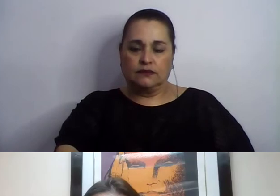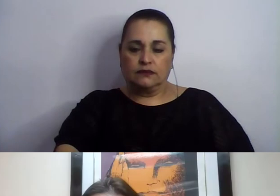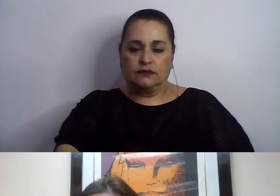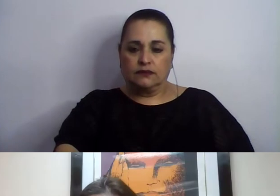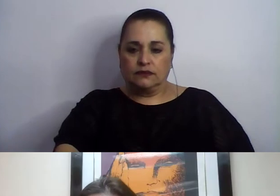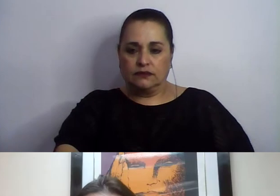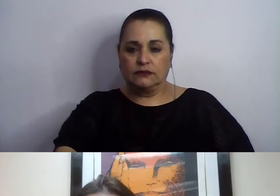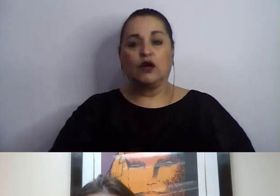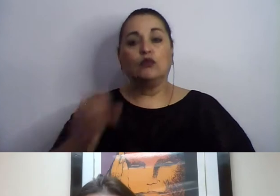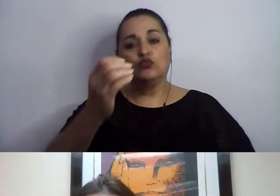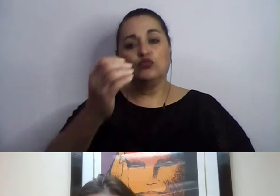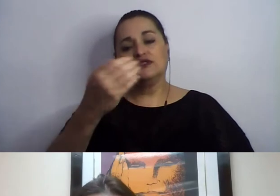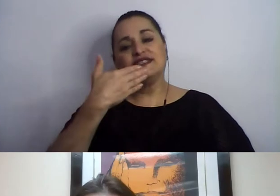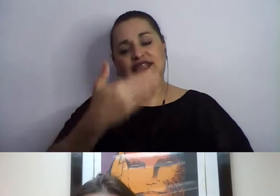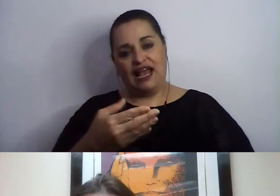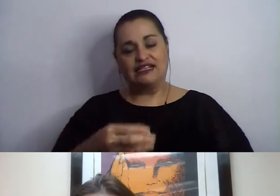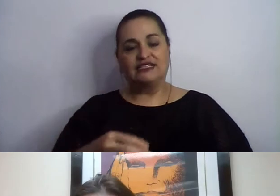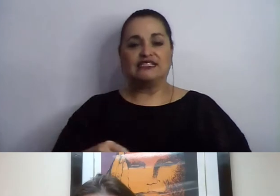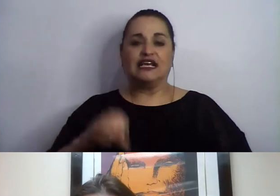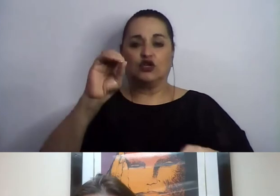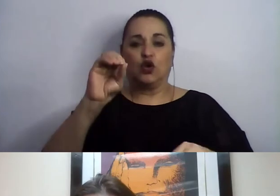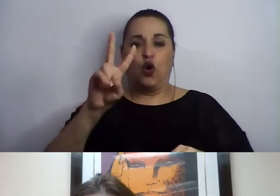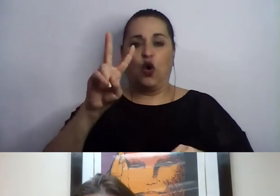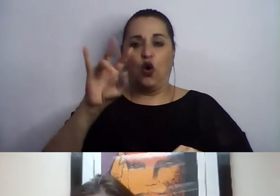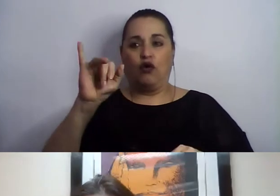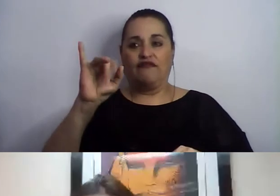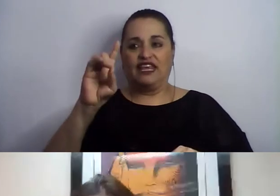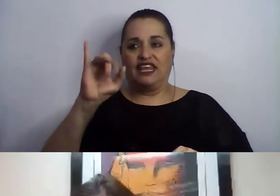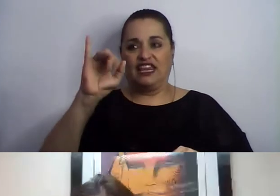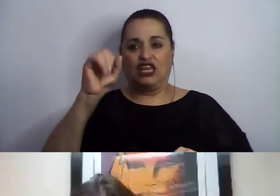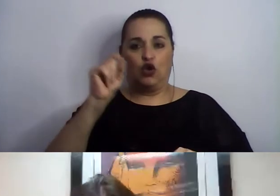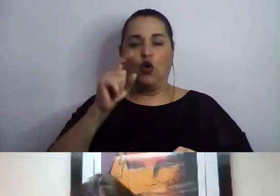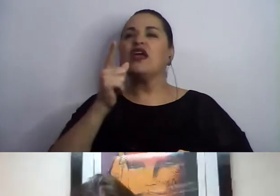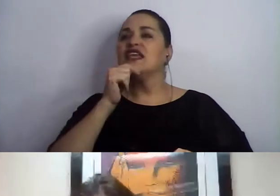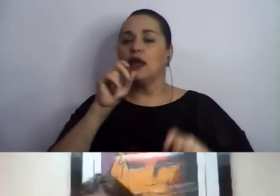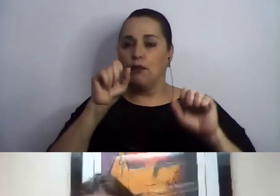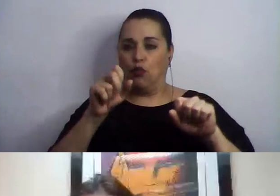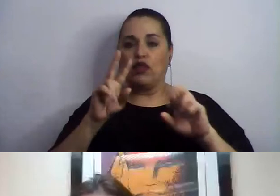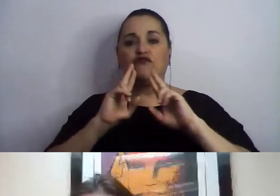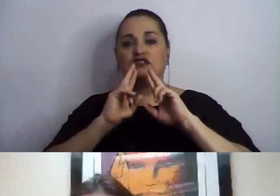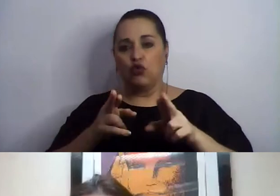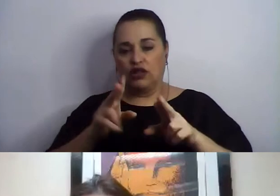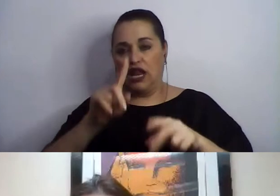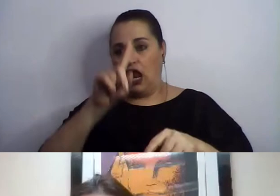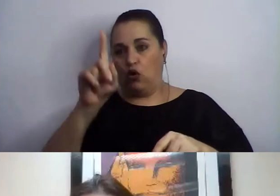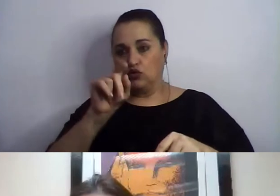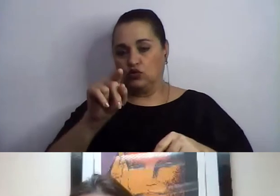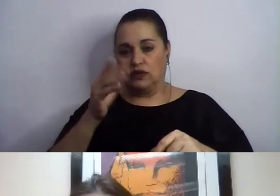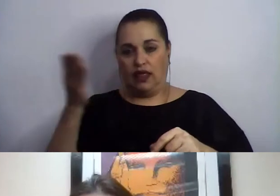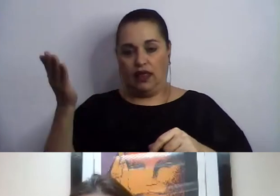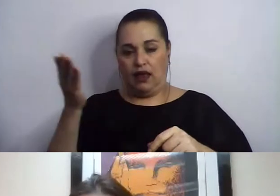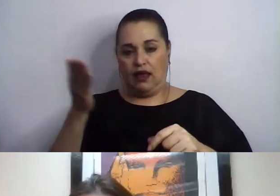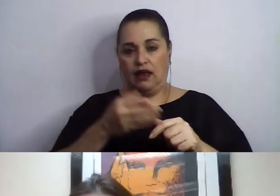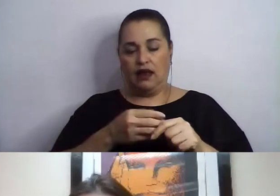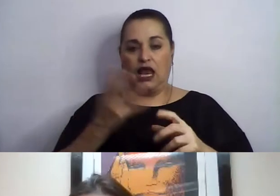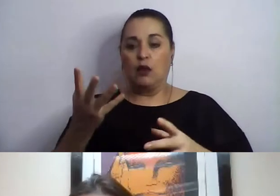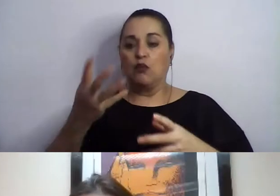muchas gracias don Ovidio no sé quién podría atender la consulta de don Ovidio en relación con el